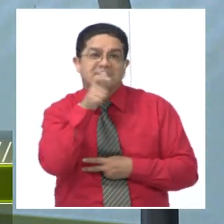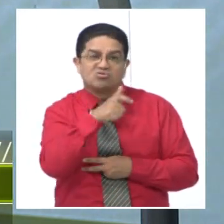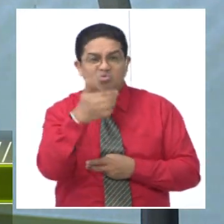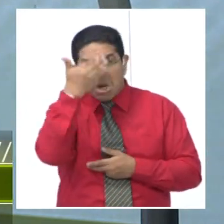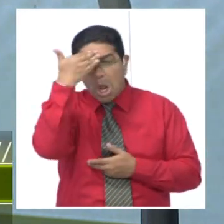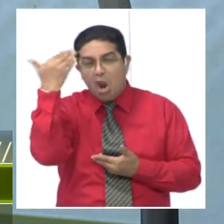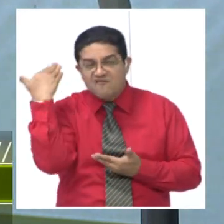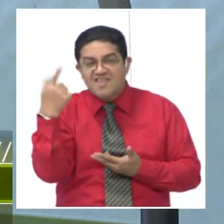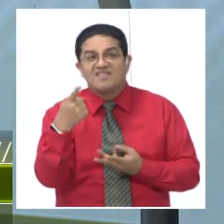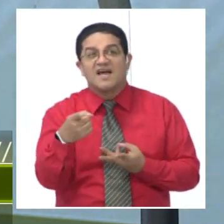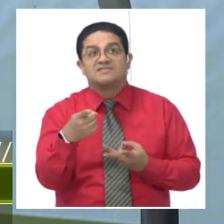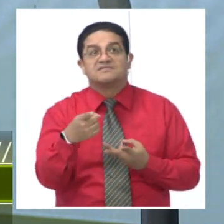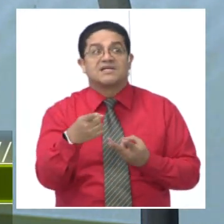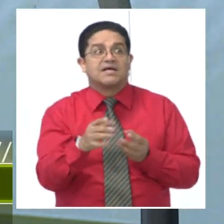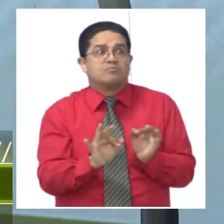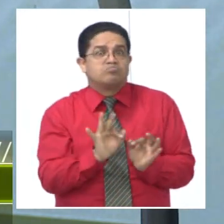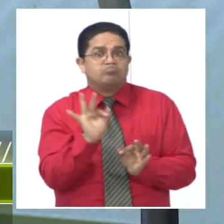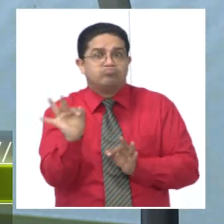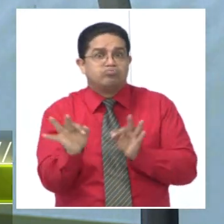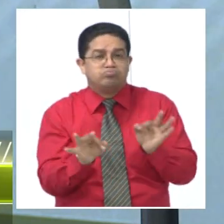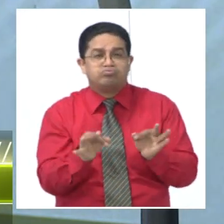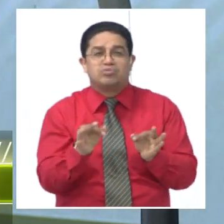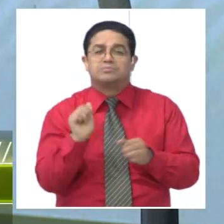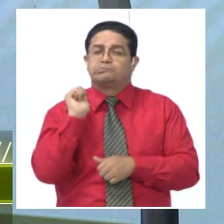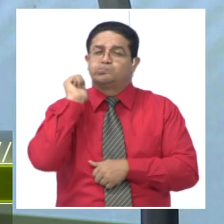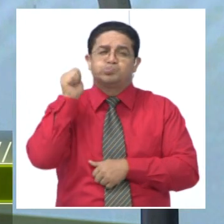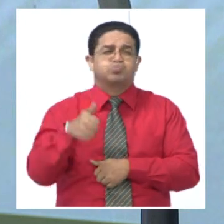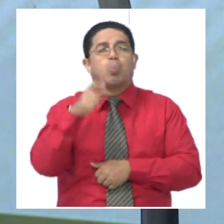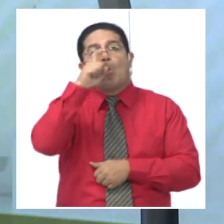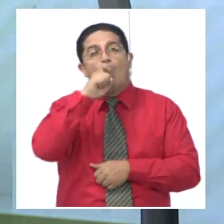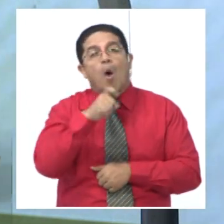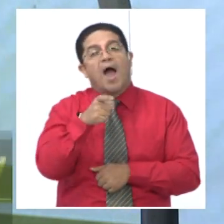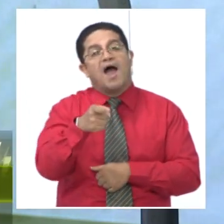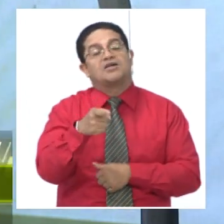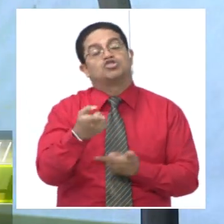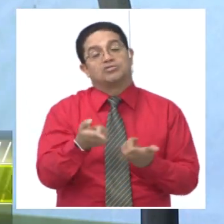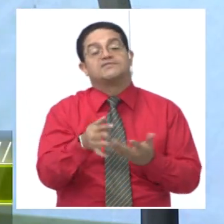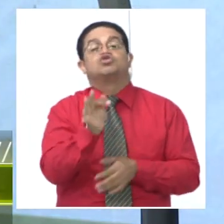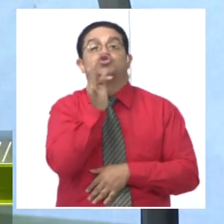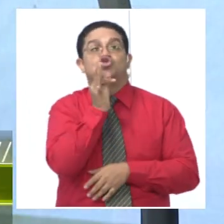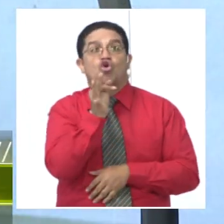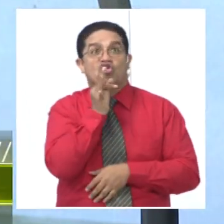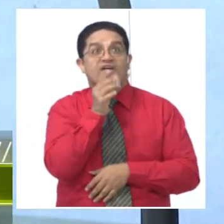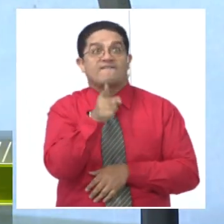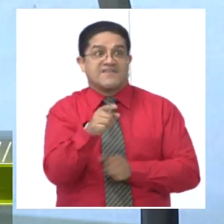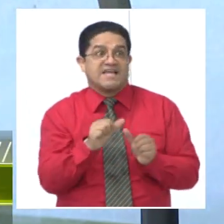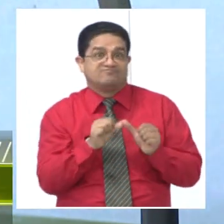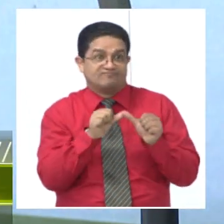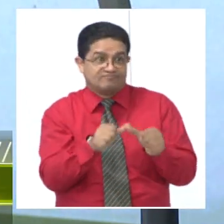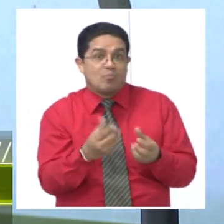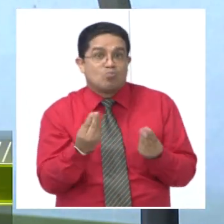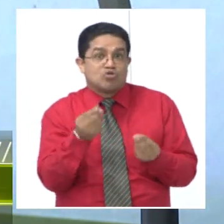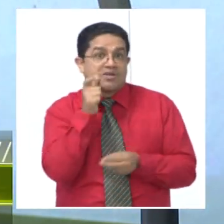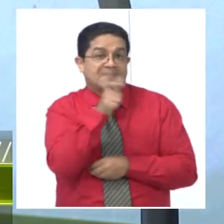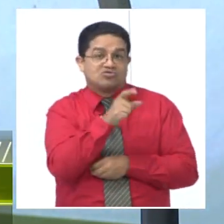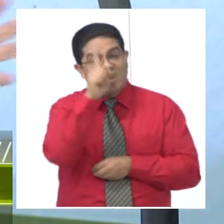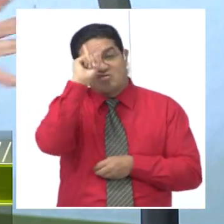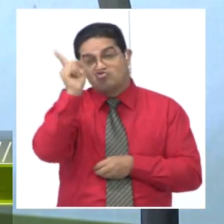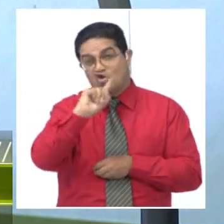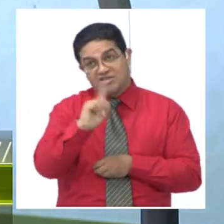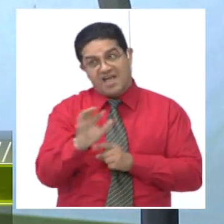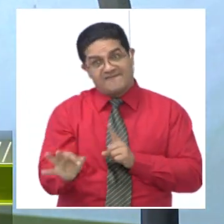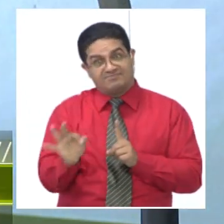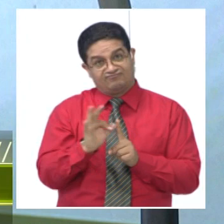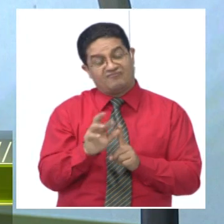que es una pandemia que tiene muchísimos años en la humanidad y que todavía está persistente, que muchas personas no saben que la tienen.